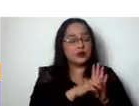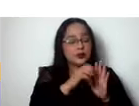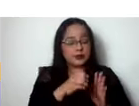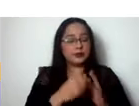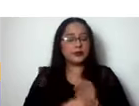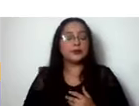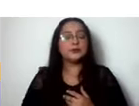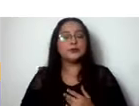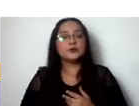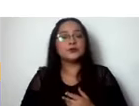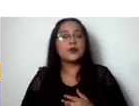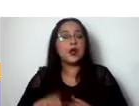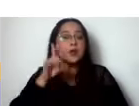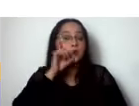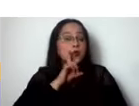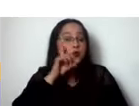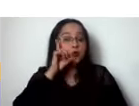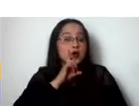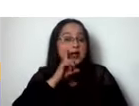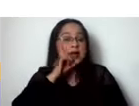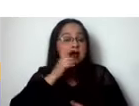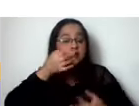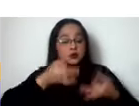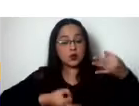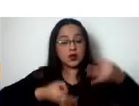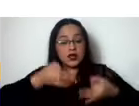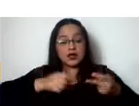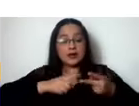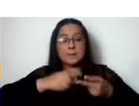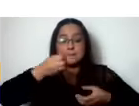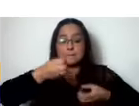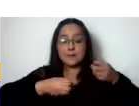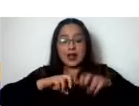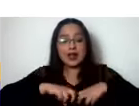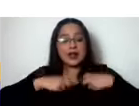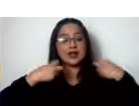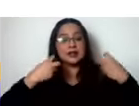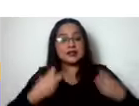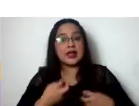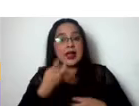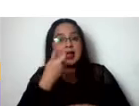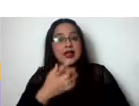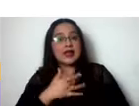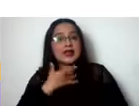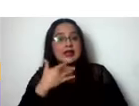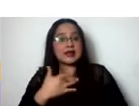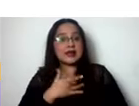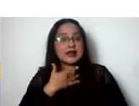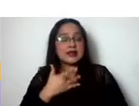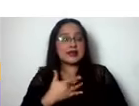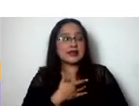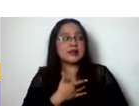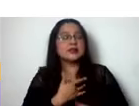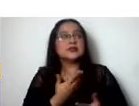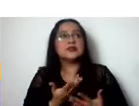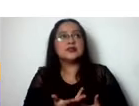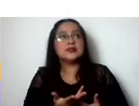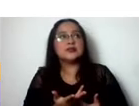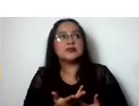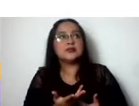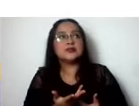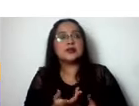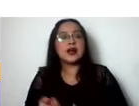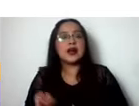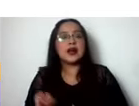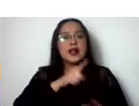las juezas, las magistradas, llevan ese sentimiento de ser cuidadora a su